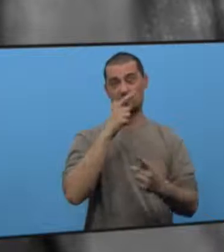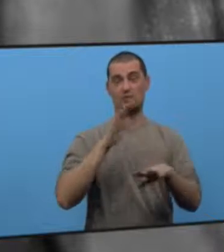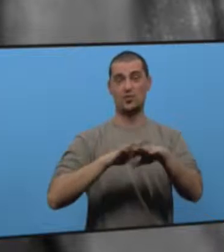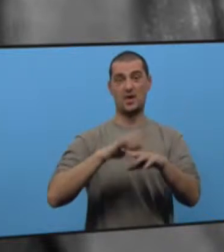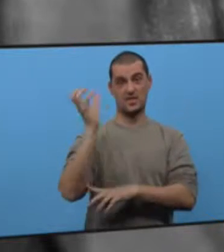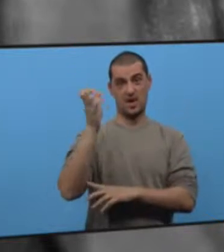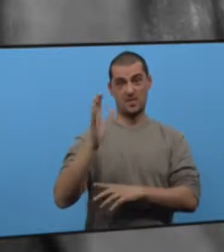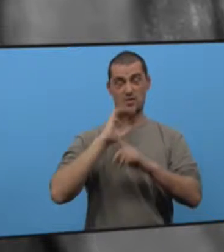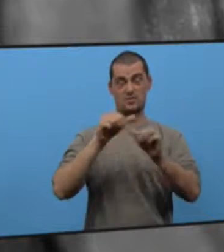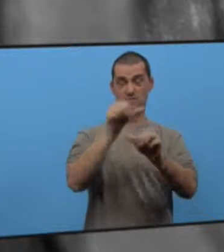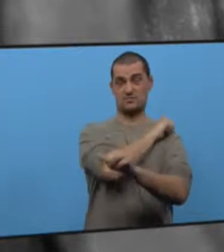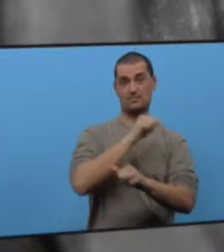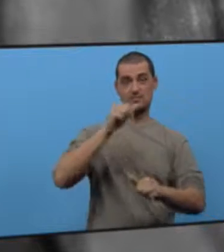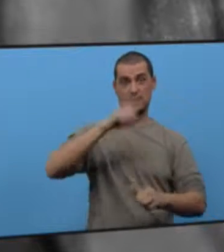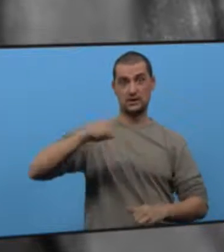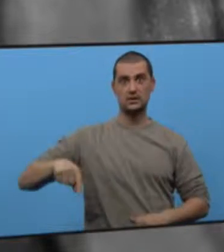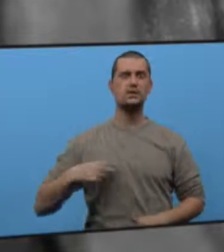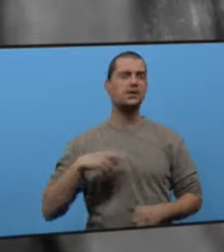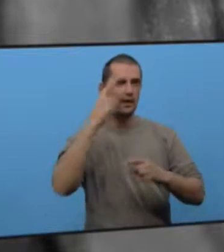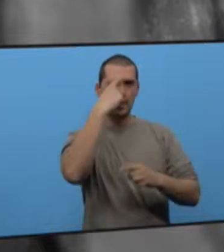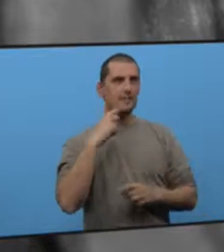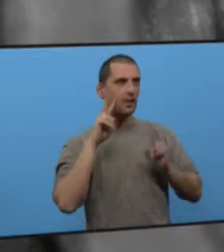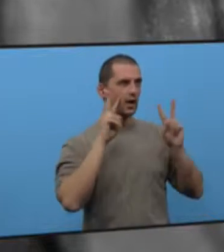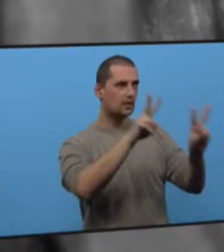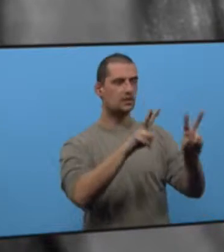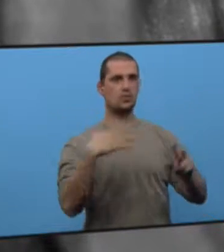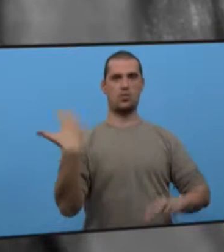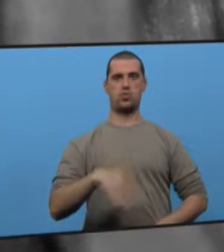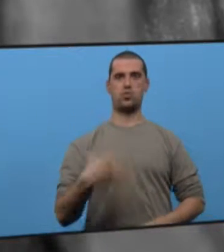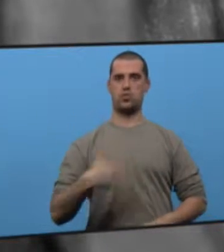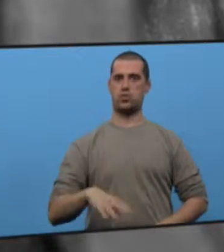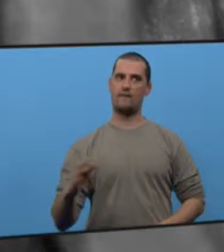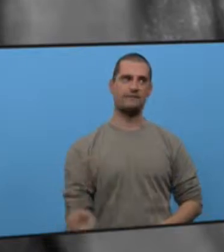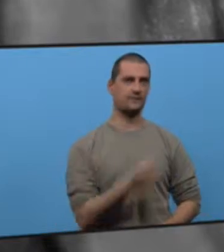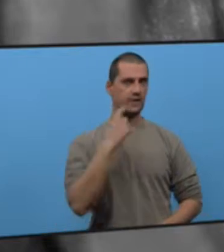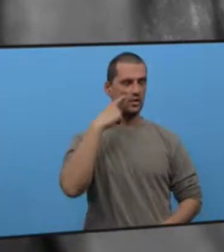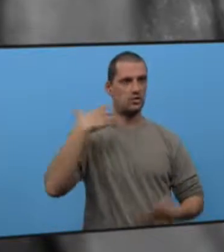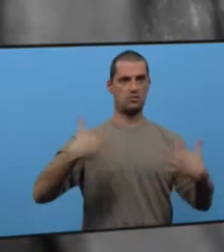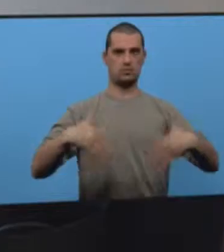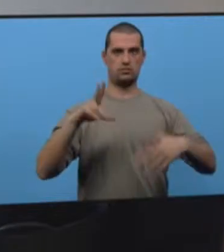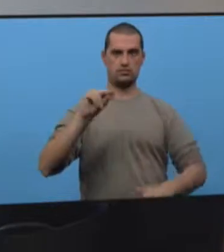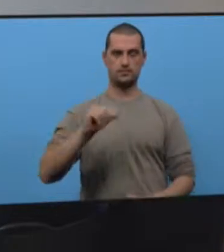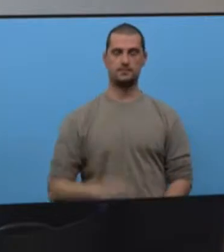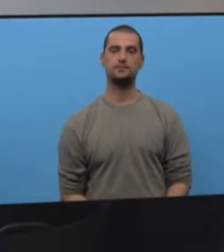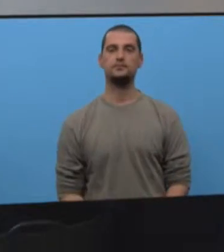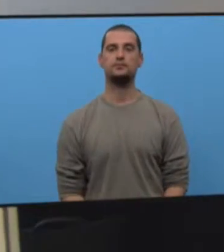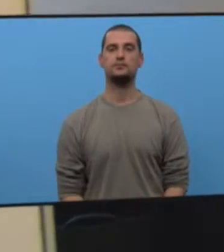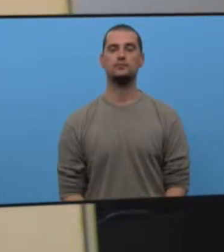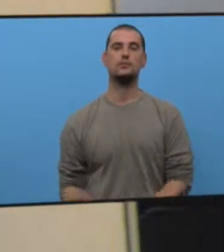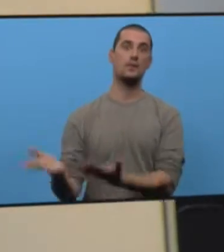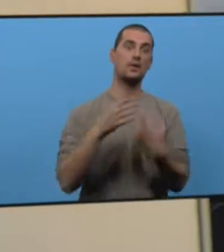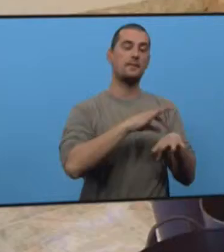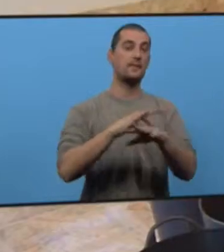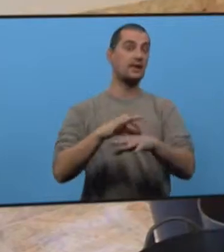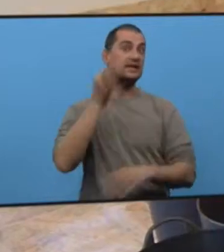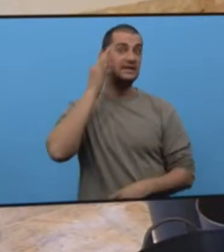temporais. As imaxes que lles imos mostrar de seguido seguro que non os deixan indiferentes. Vide conmigo.